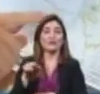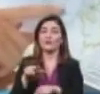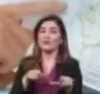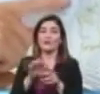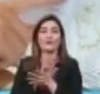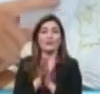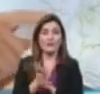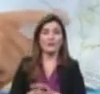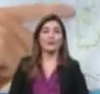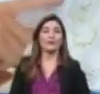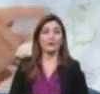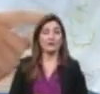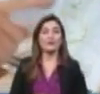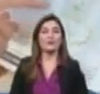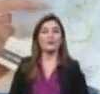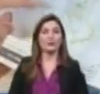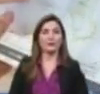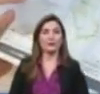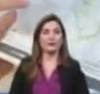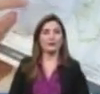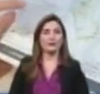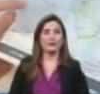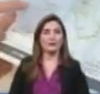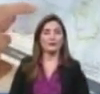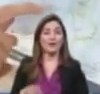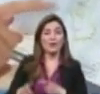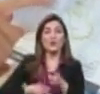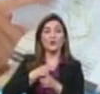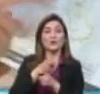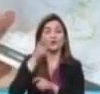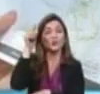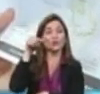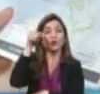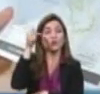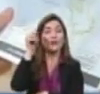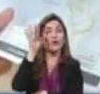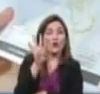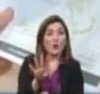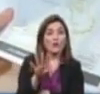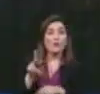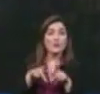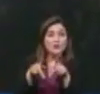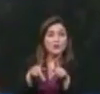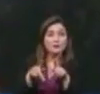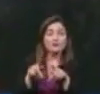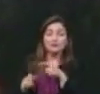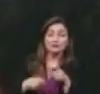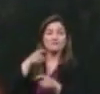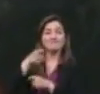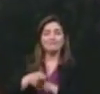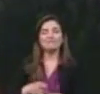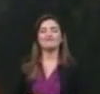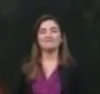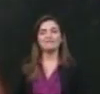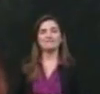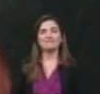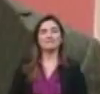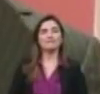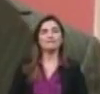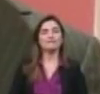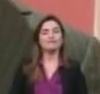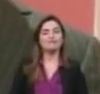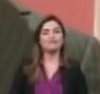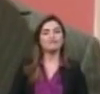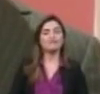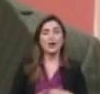al momento. Así como también la devolución al Estado de las 4 concesiones mineras de la compañía Solgold. Y